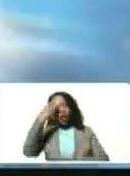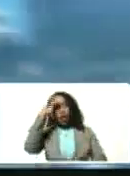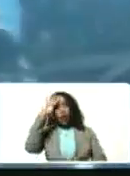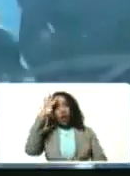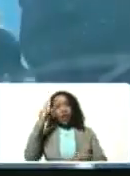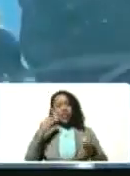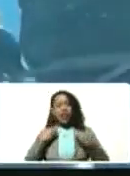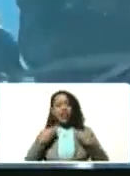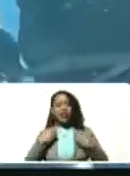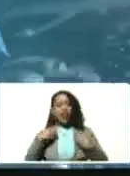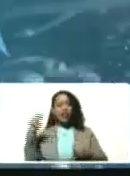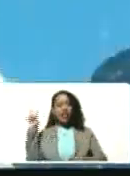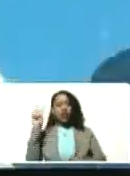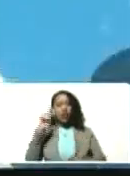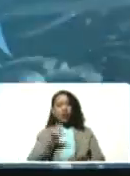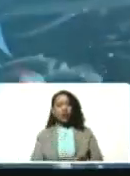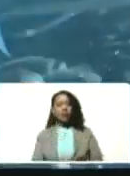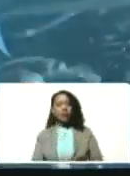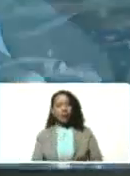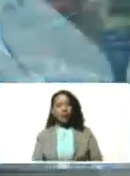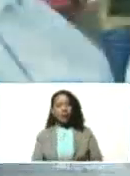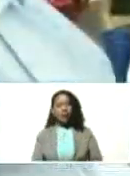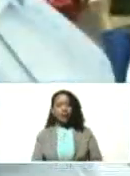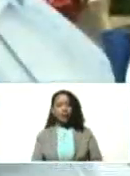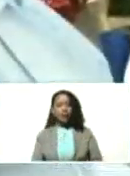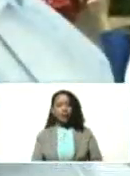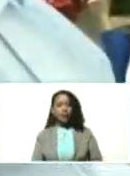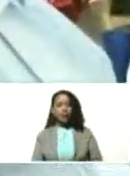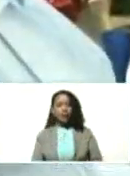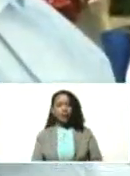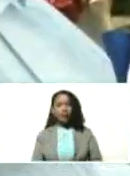y que viva Venezuela.